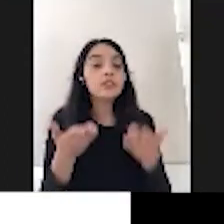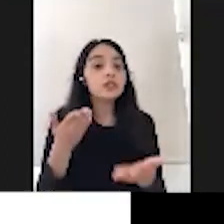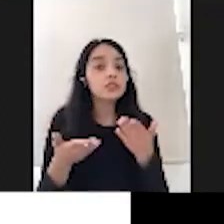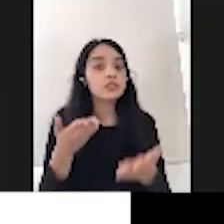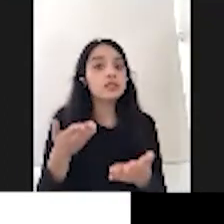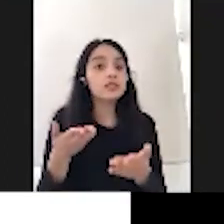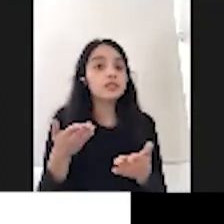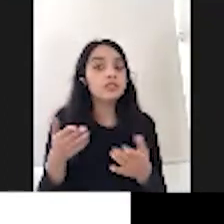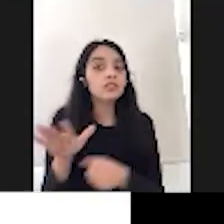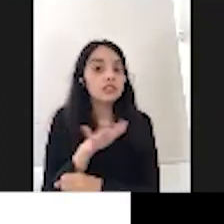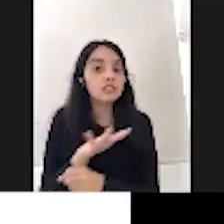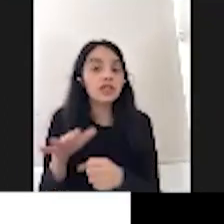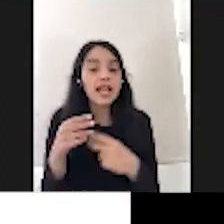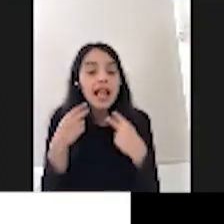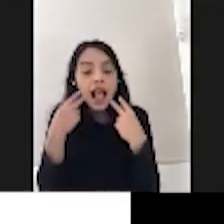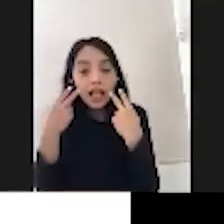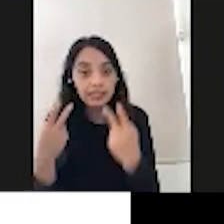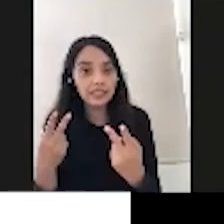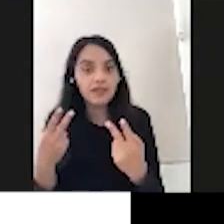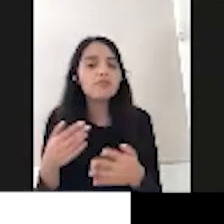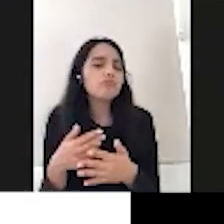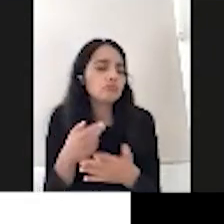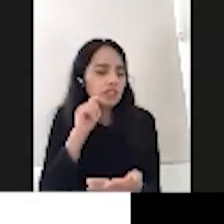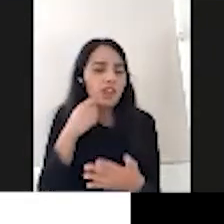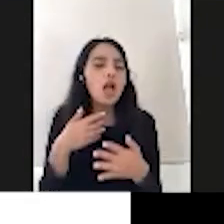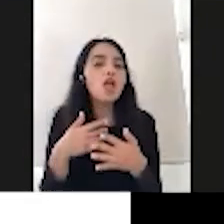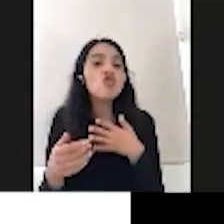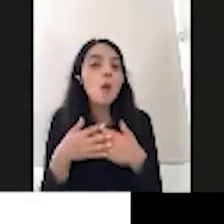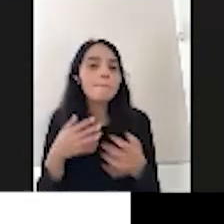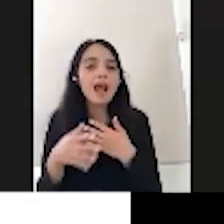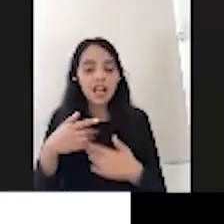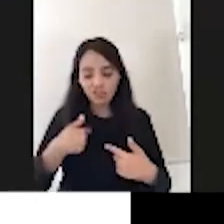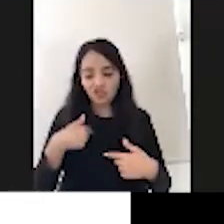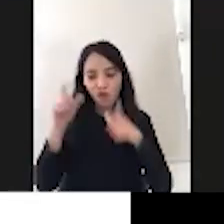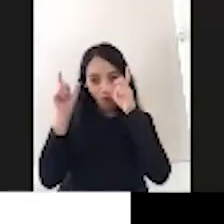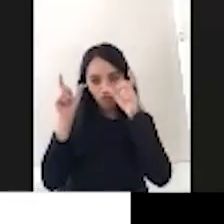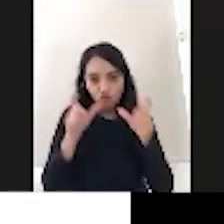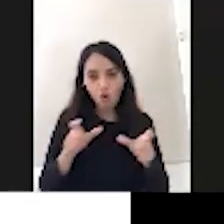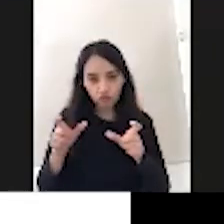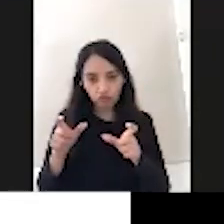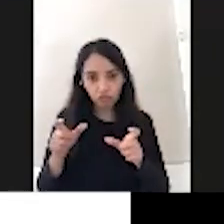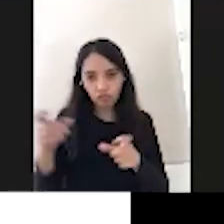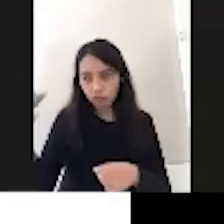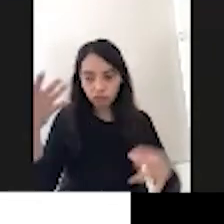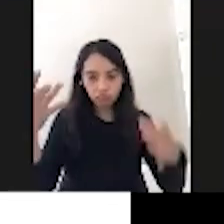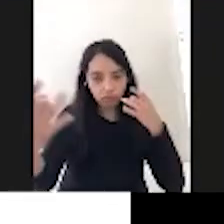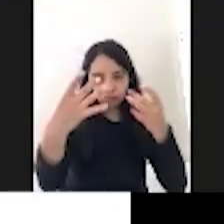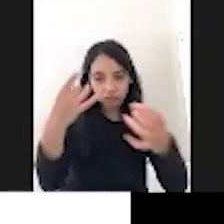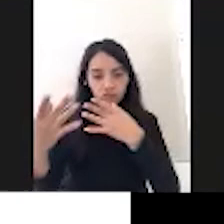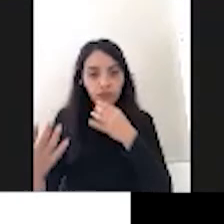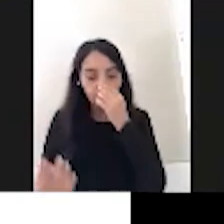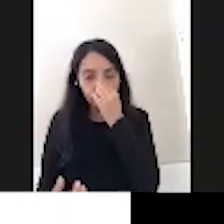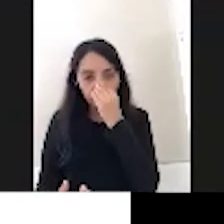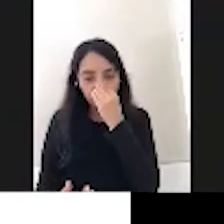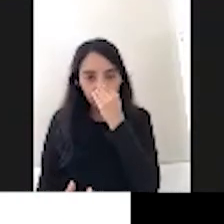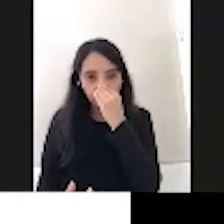situación activa, es decir, la manera regular, donde uno está en control de los estímulos que aparecen en el mundo,